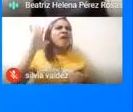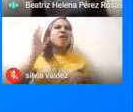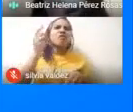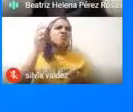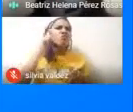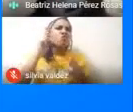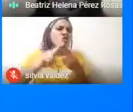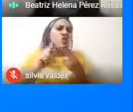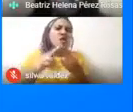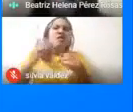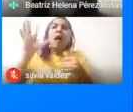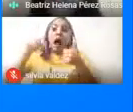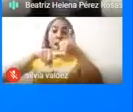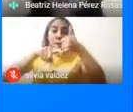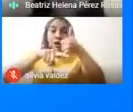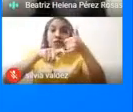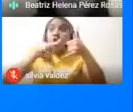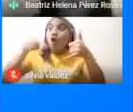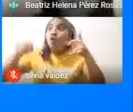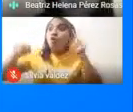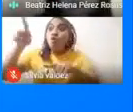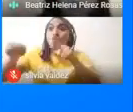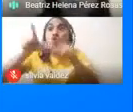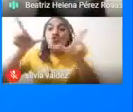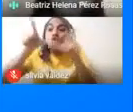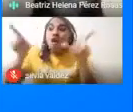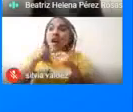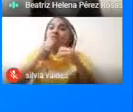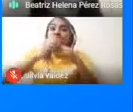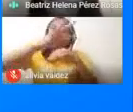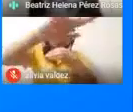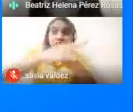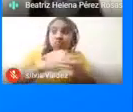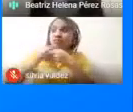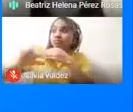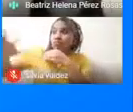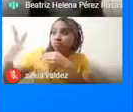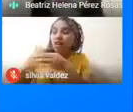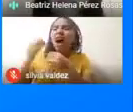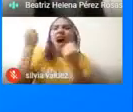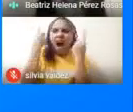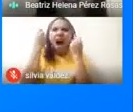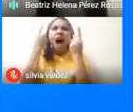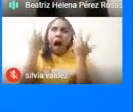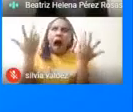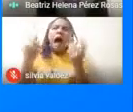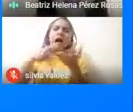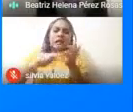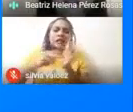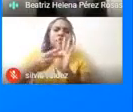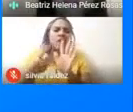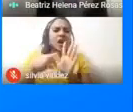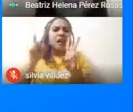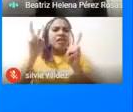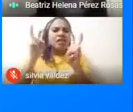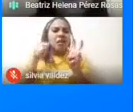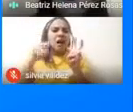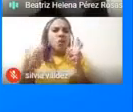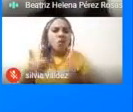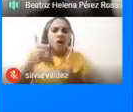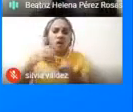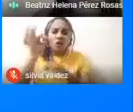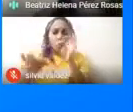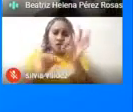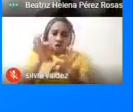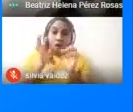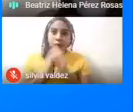pronto en el Amazonas, pero aquellos que están en unos territorios de costas y de playas, pues entenderán un poco de qué se trata esto. Entonces,